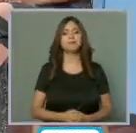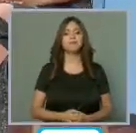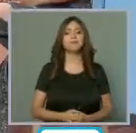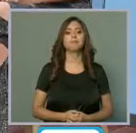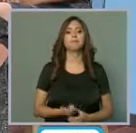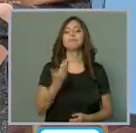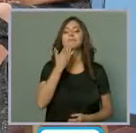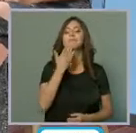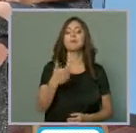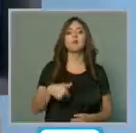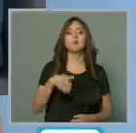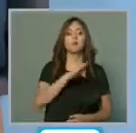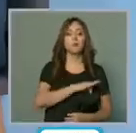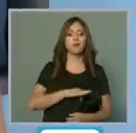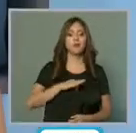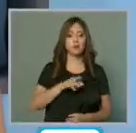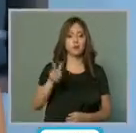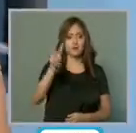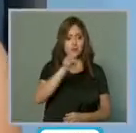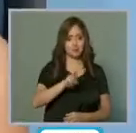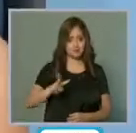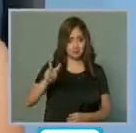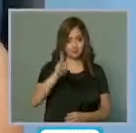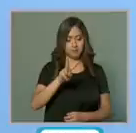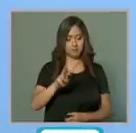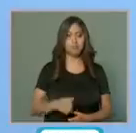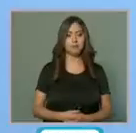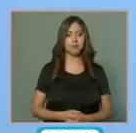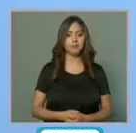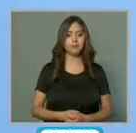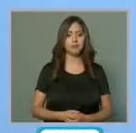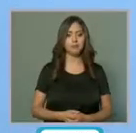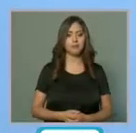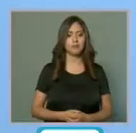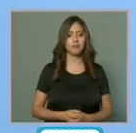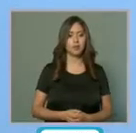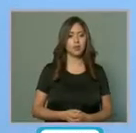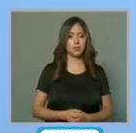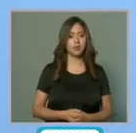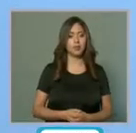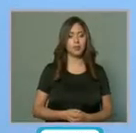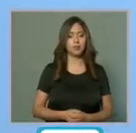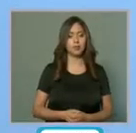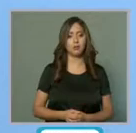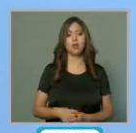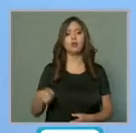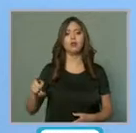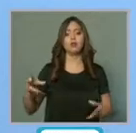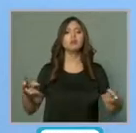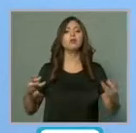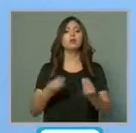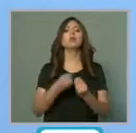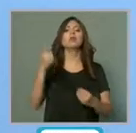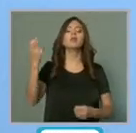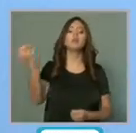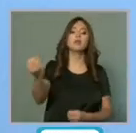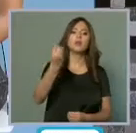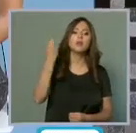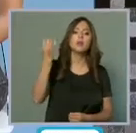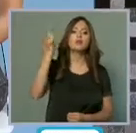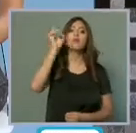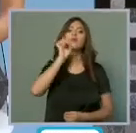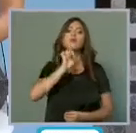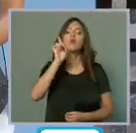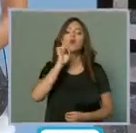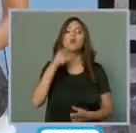bien, buenos días, feliz viernes y buen fin de semana. Vamos a platicar acerca de este encuentro de mujeres que se van a